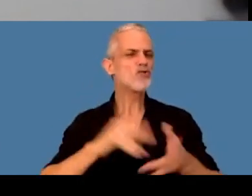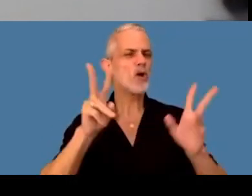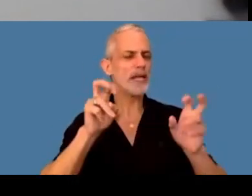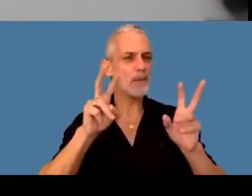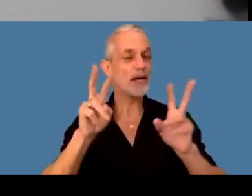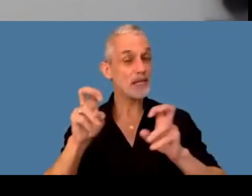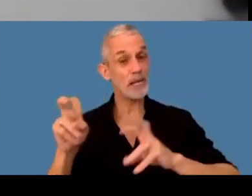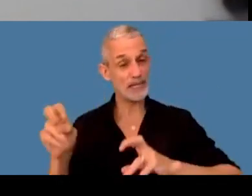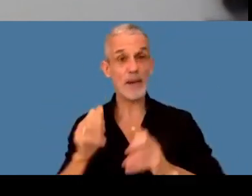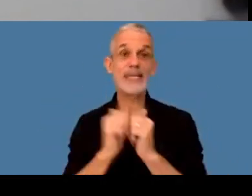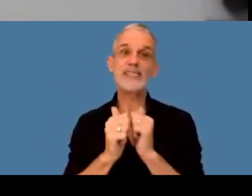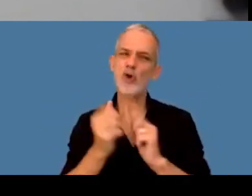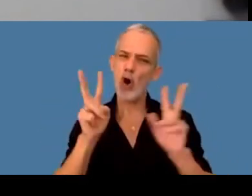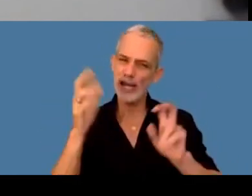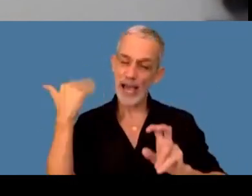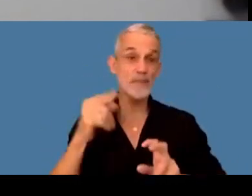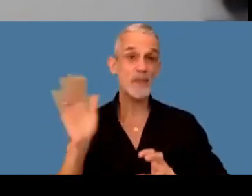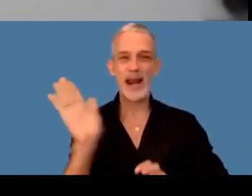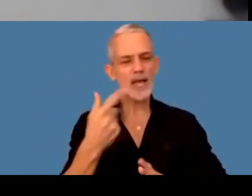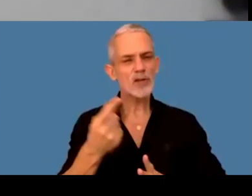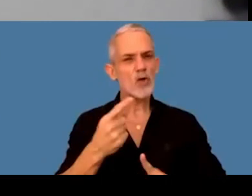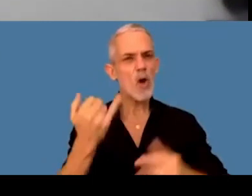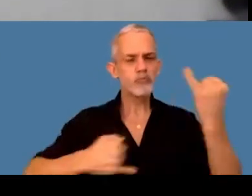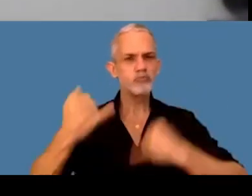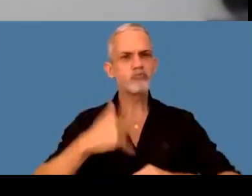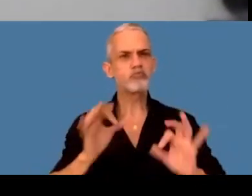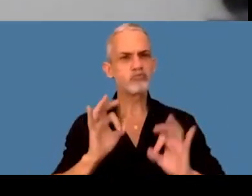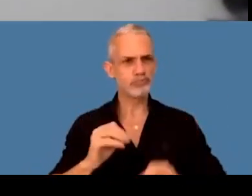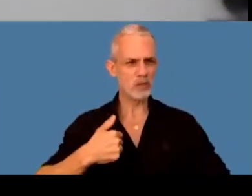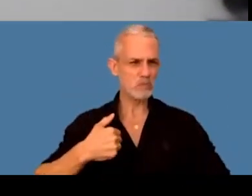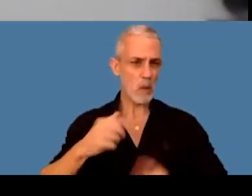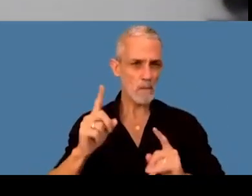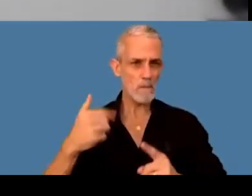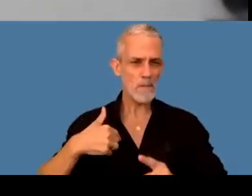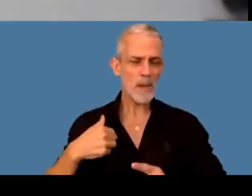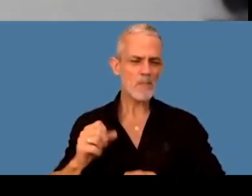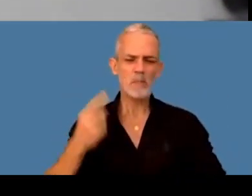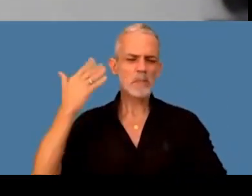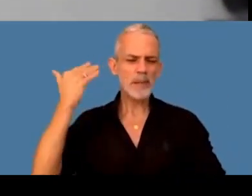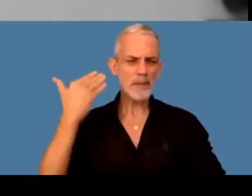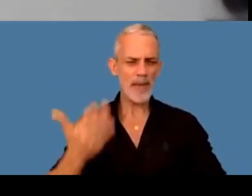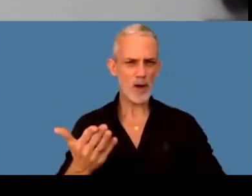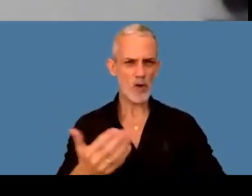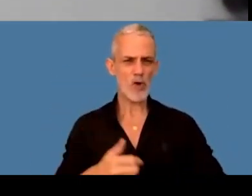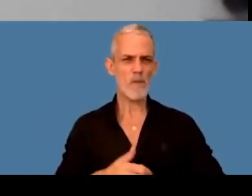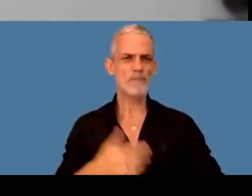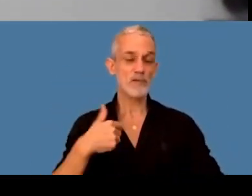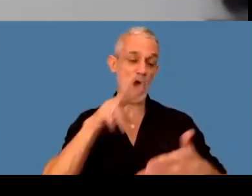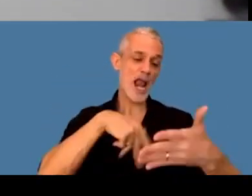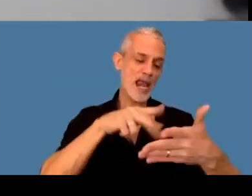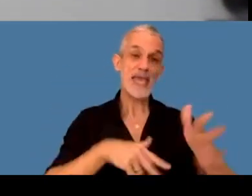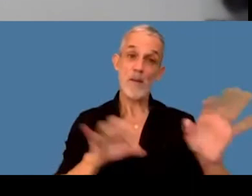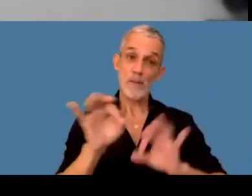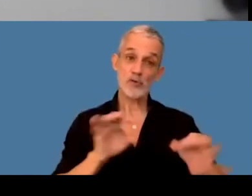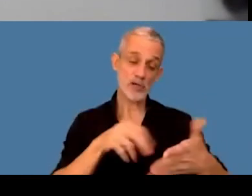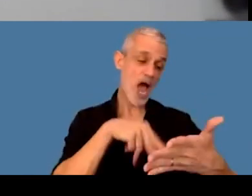todo de historia, para que todos estén formados. Yo en un principio leí el proyecto y